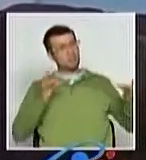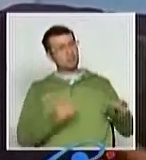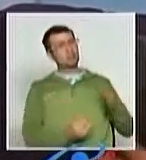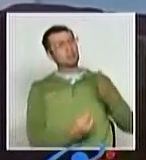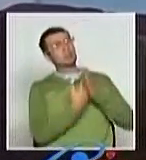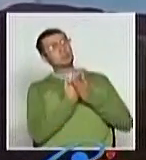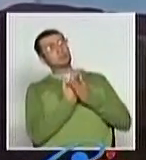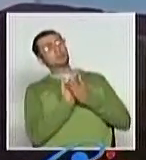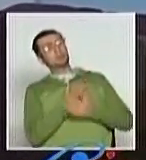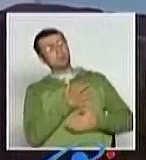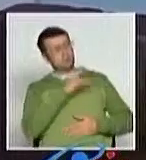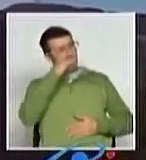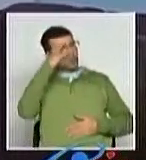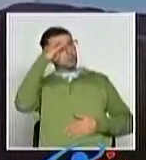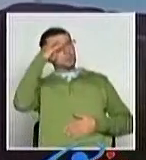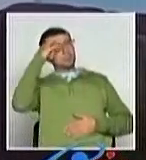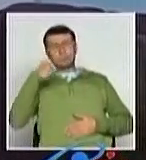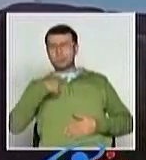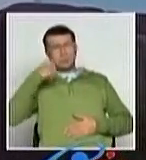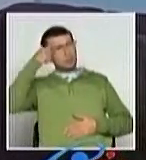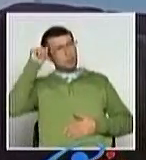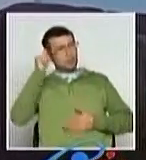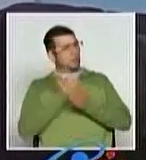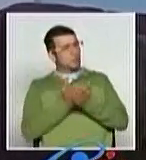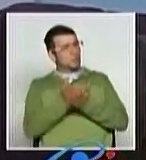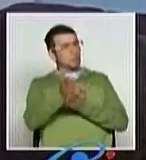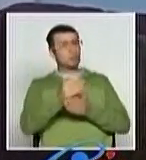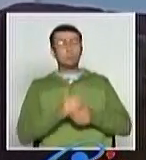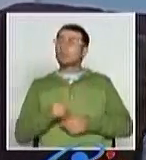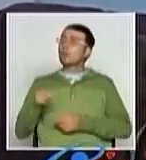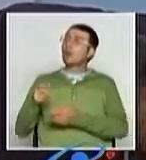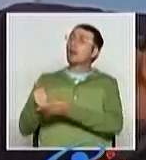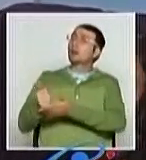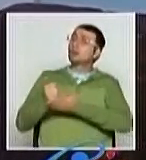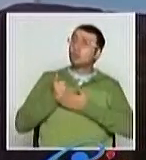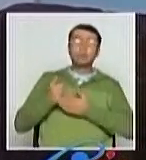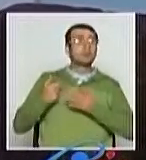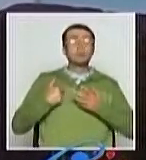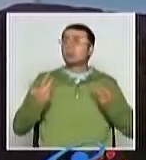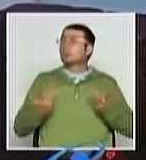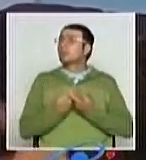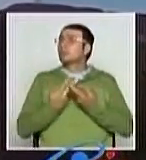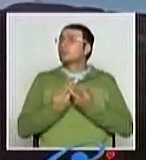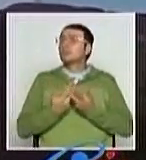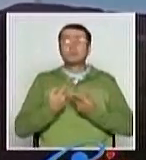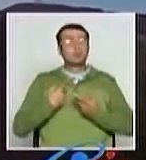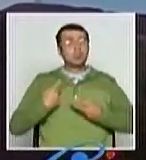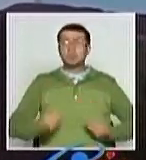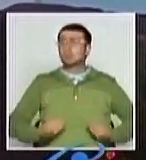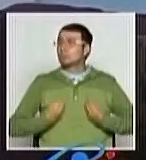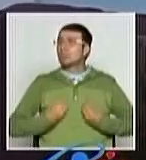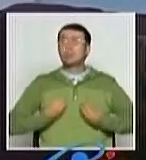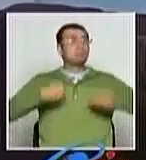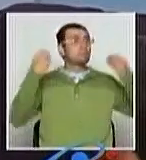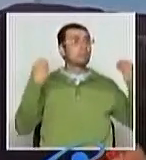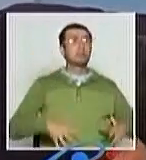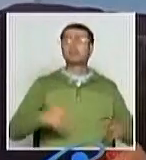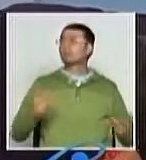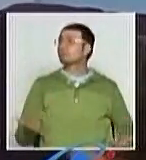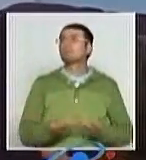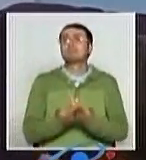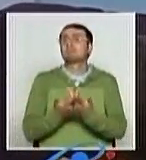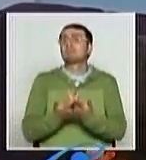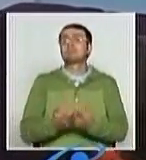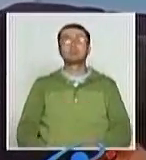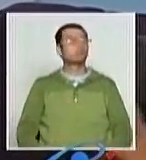como profesional de la Salud Mental doctor ayúdeme Porque no sé en qué momento de mi vida me perdí Cómo así